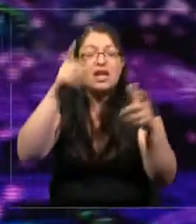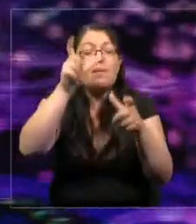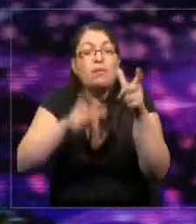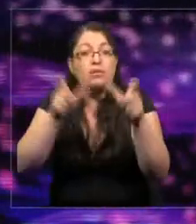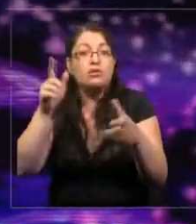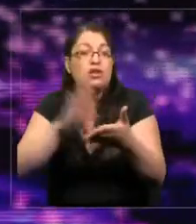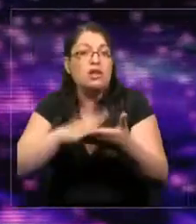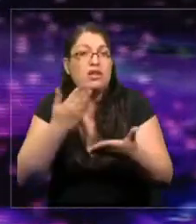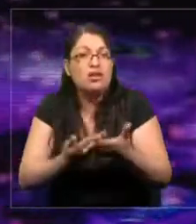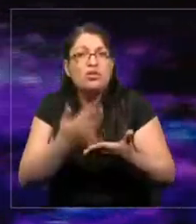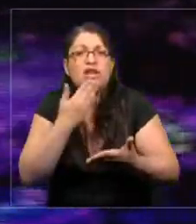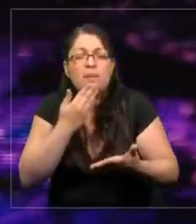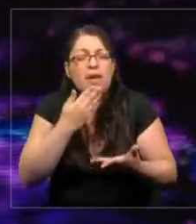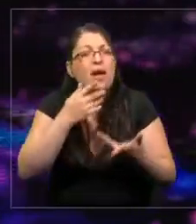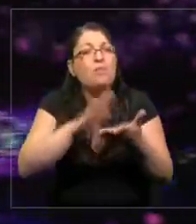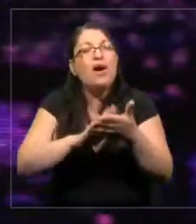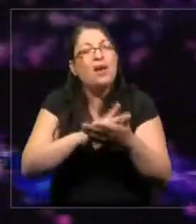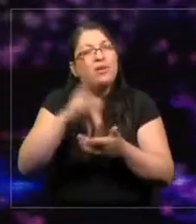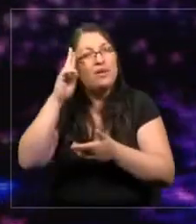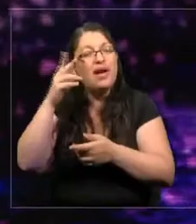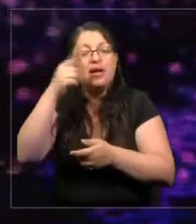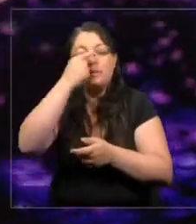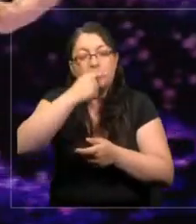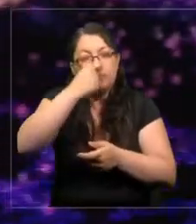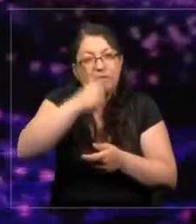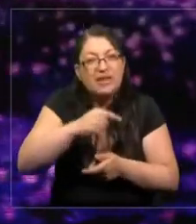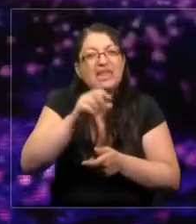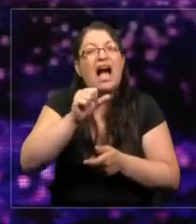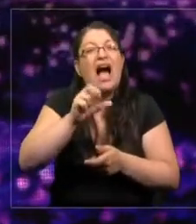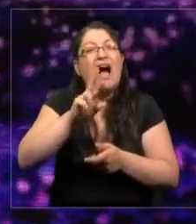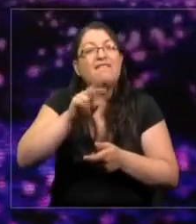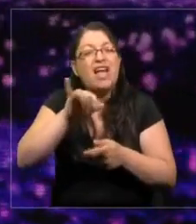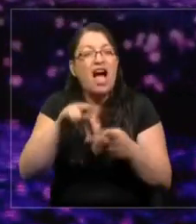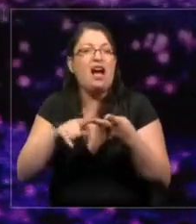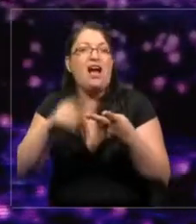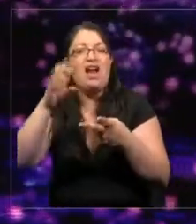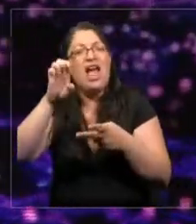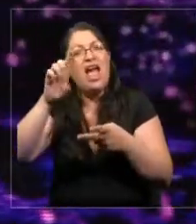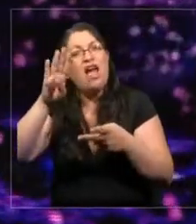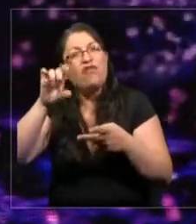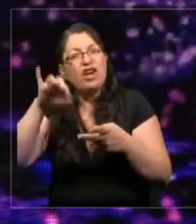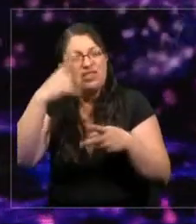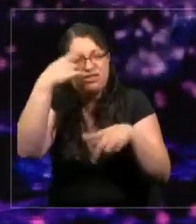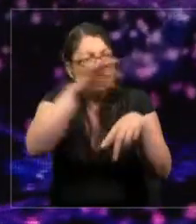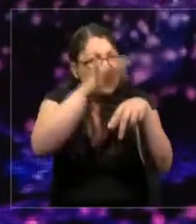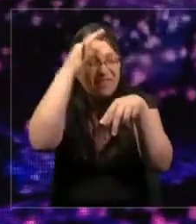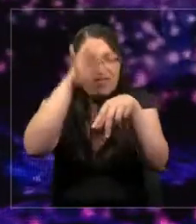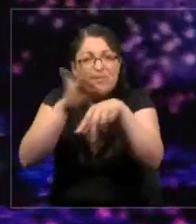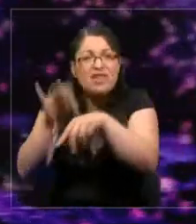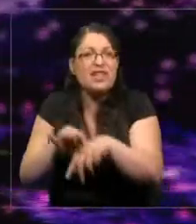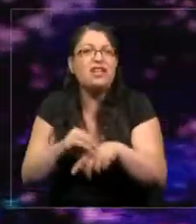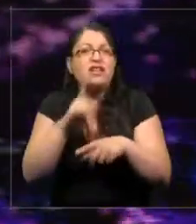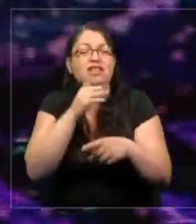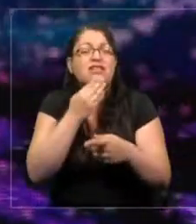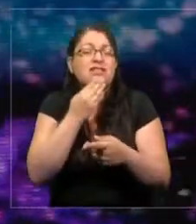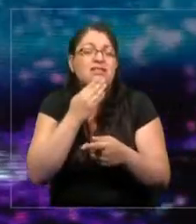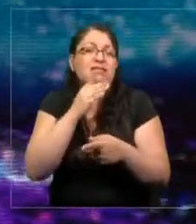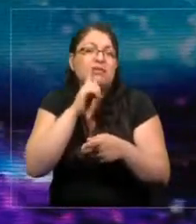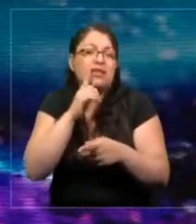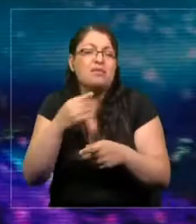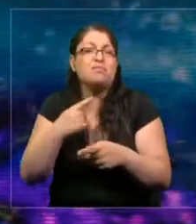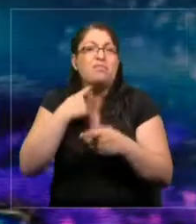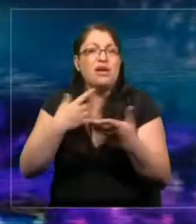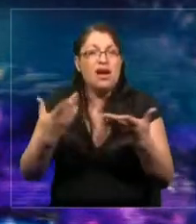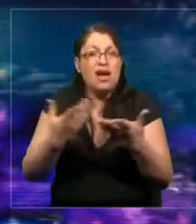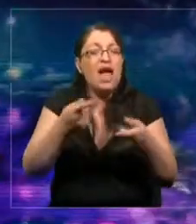gente todos los problemas de influencia aviar por ejemplo de ébola están conectados a la pérdida de biodiversidad tienen impacto en la salud